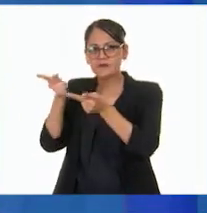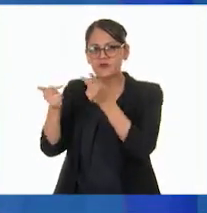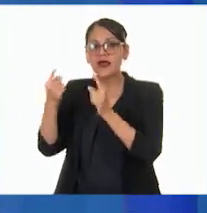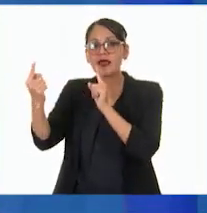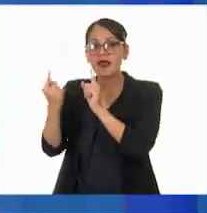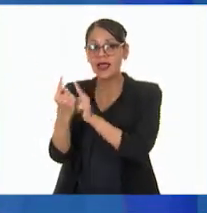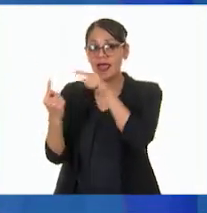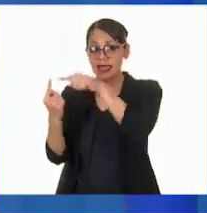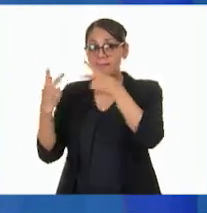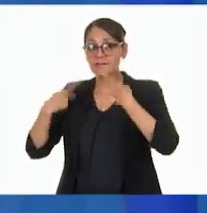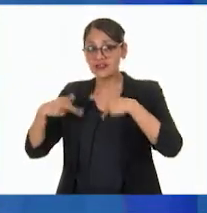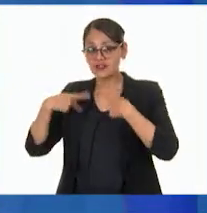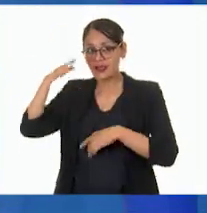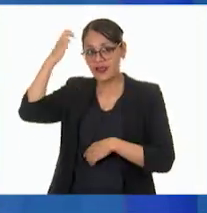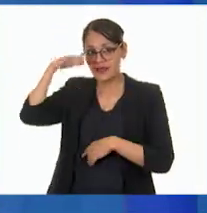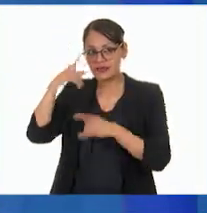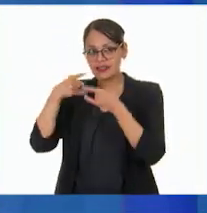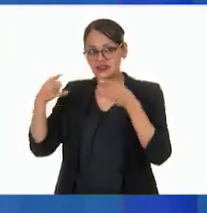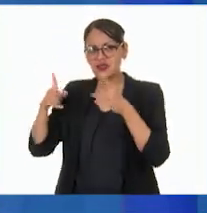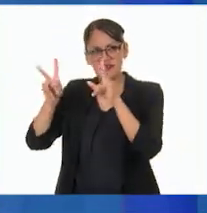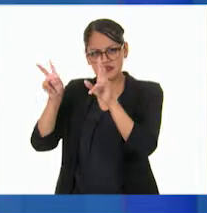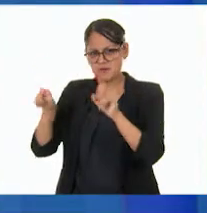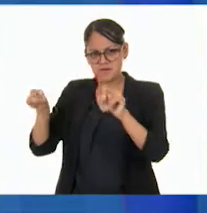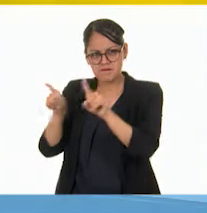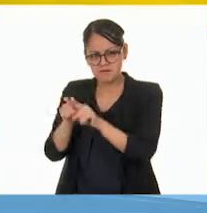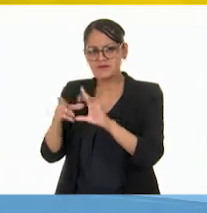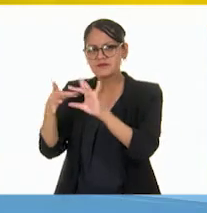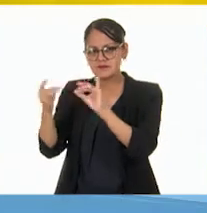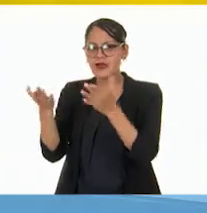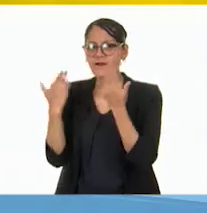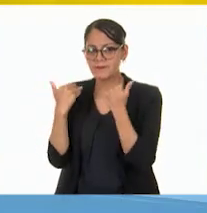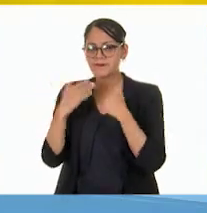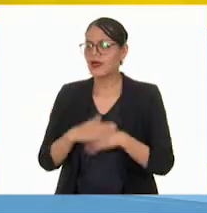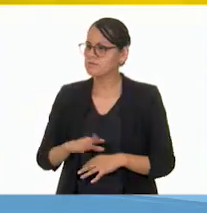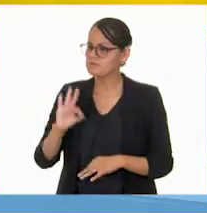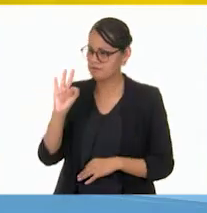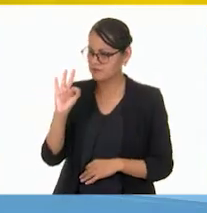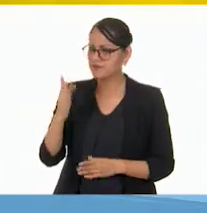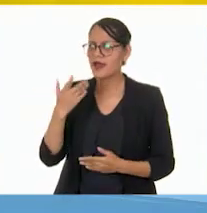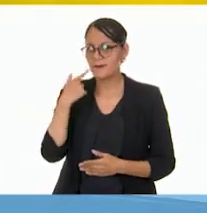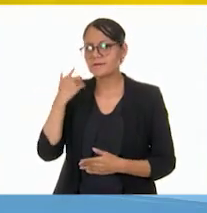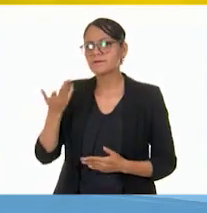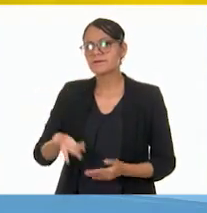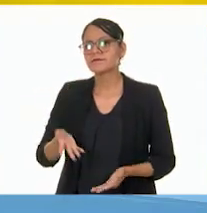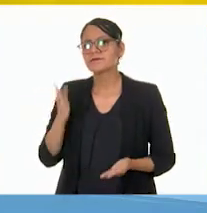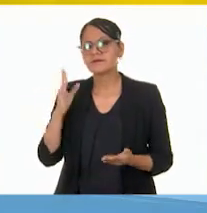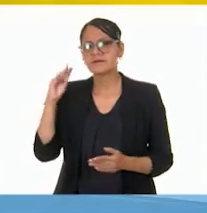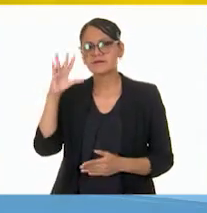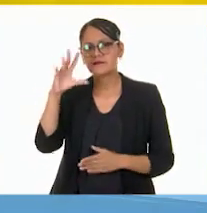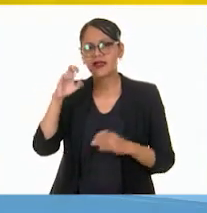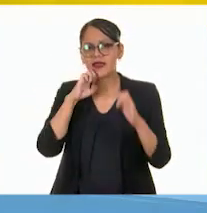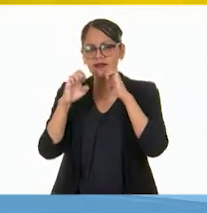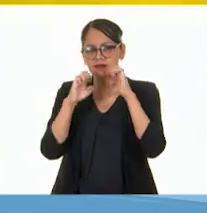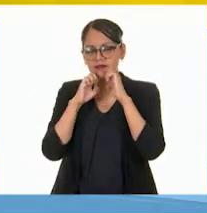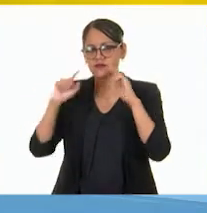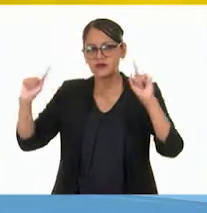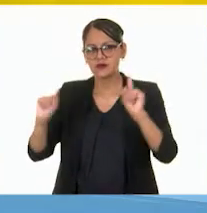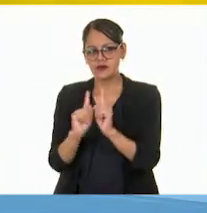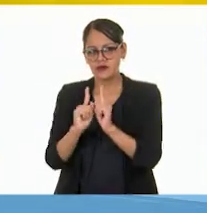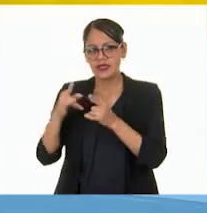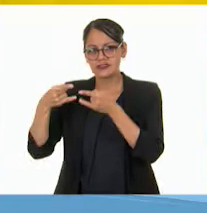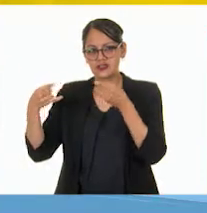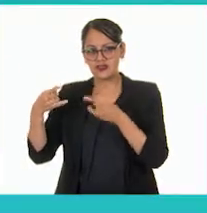los historiadores que más sabe del tema que veremos hoy. Me parece perfecto, pues vayamos a ver la entrevista con el historiador